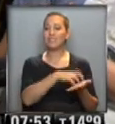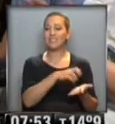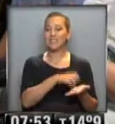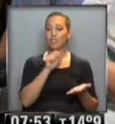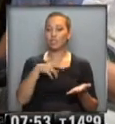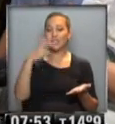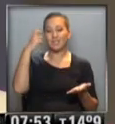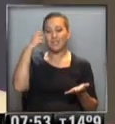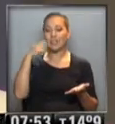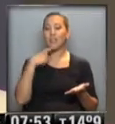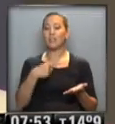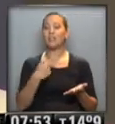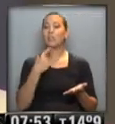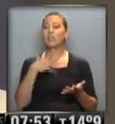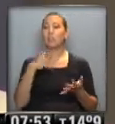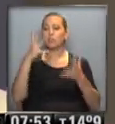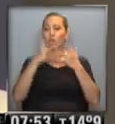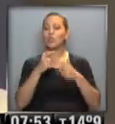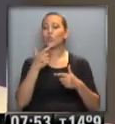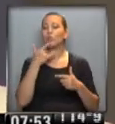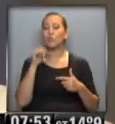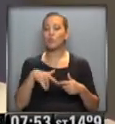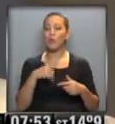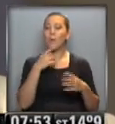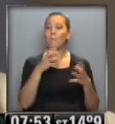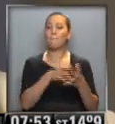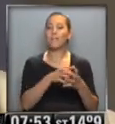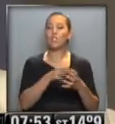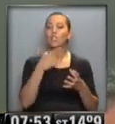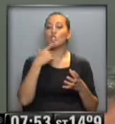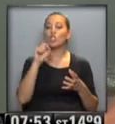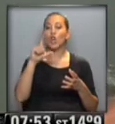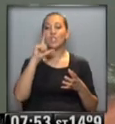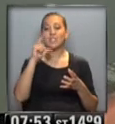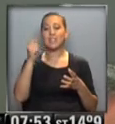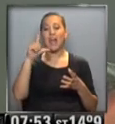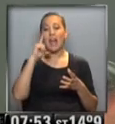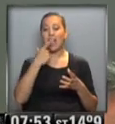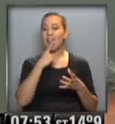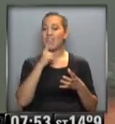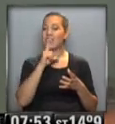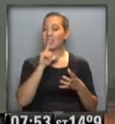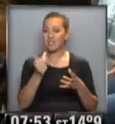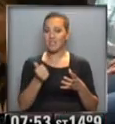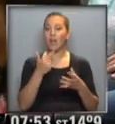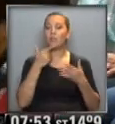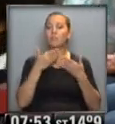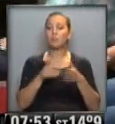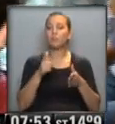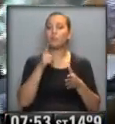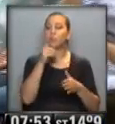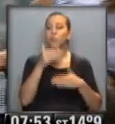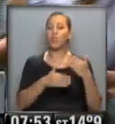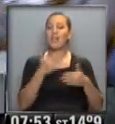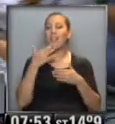coalición cívica, conjuntamente con Proyecto Sur, el Partido Socialista Auténtico y el GEN, lanzaron un proceso